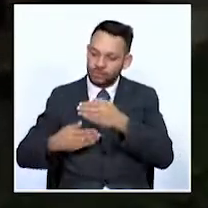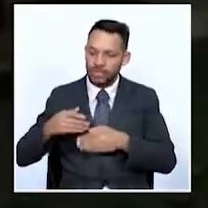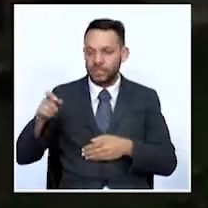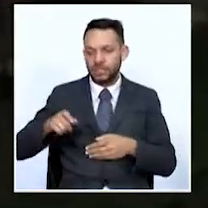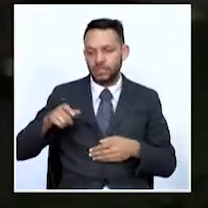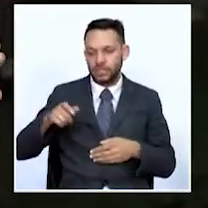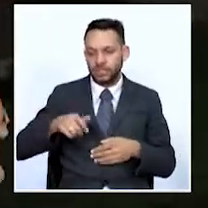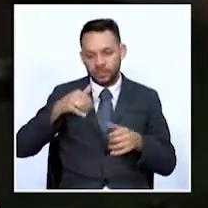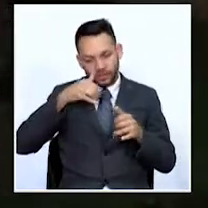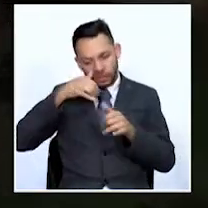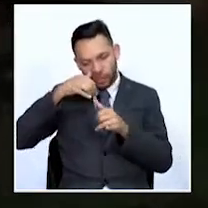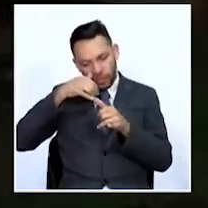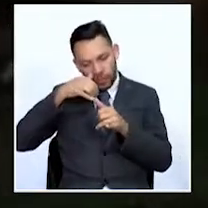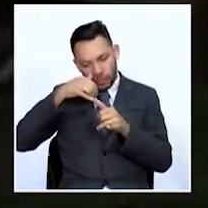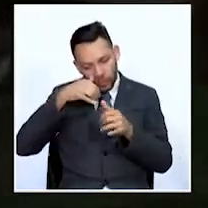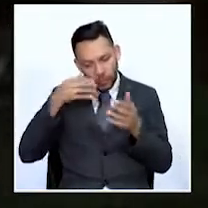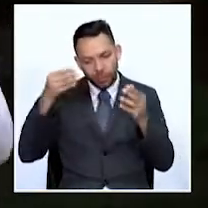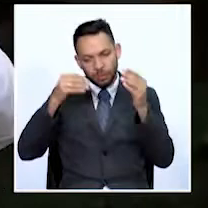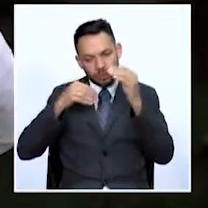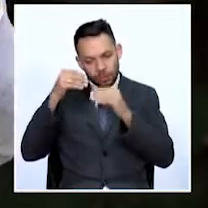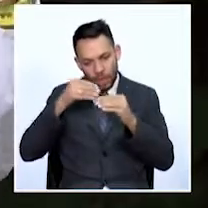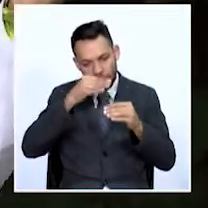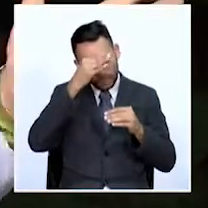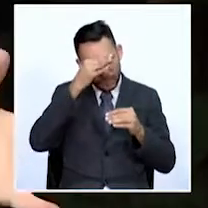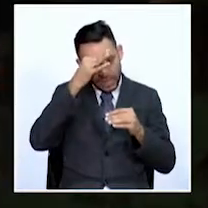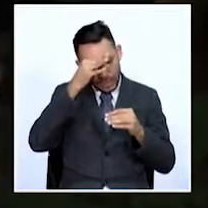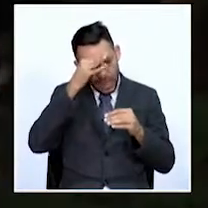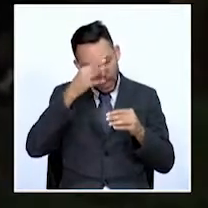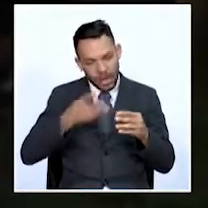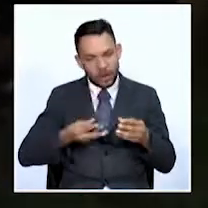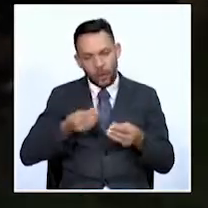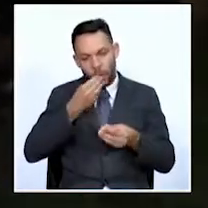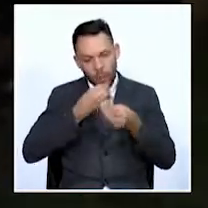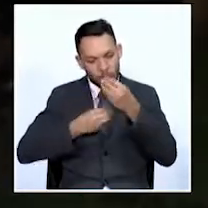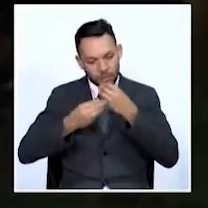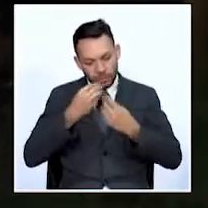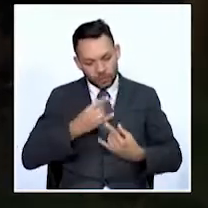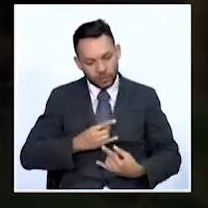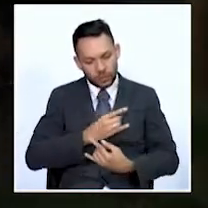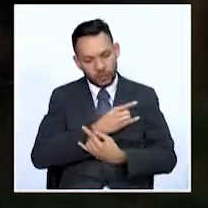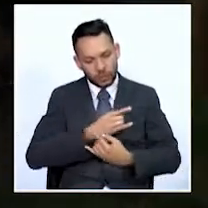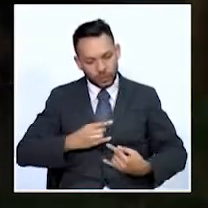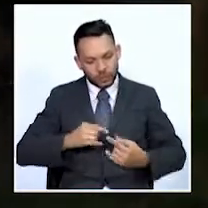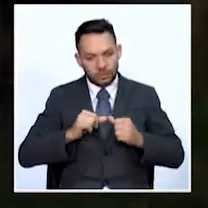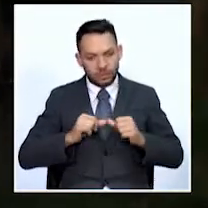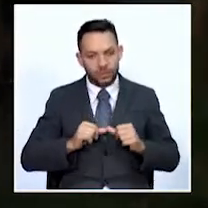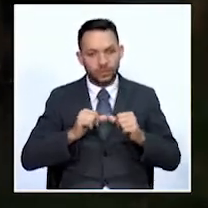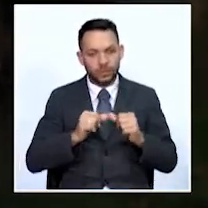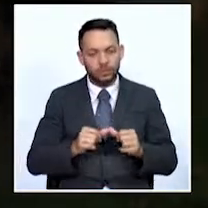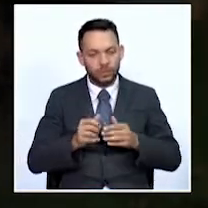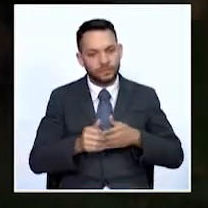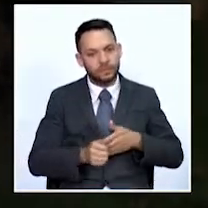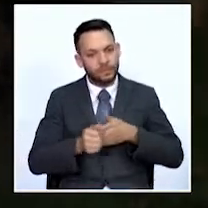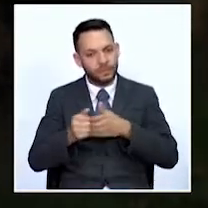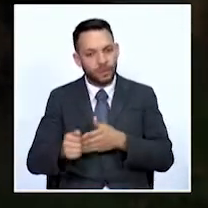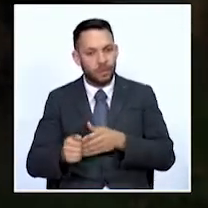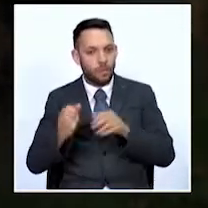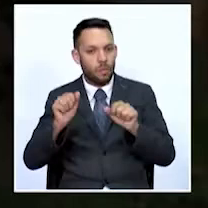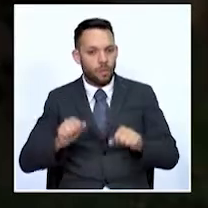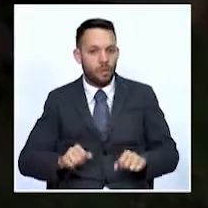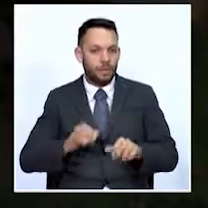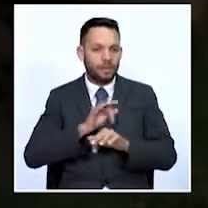laboratorio, nutrición, y todo esto nos permite orientarnos hacia un buen